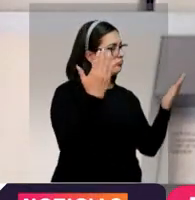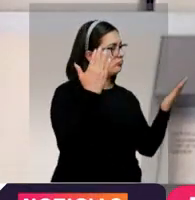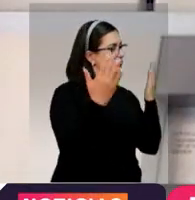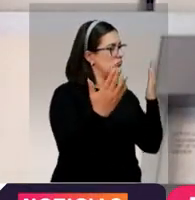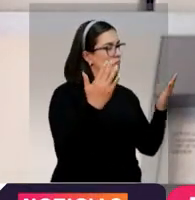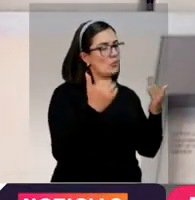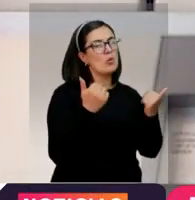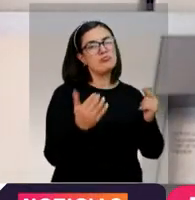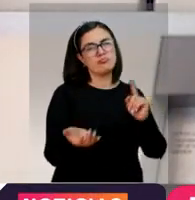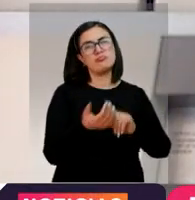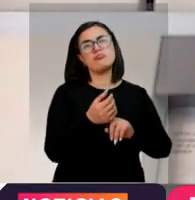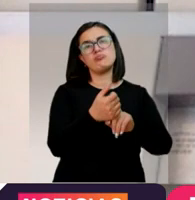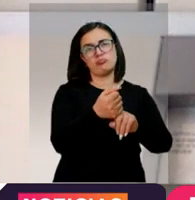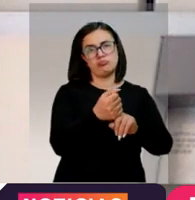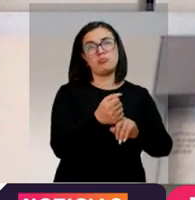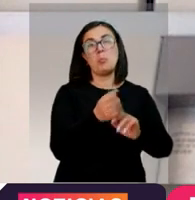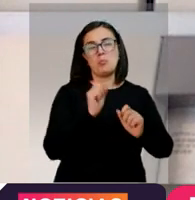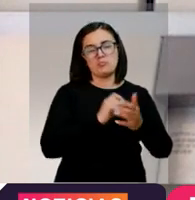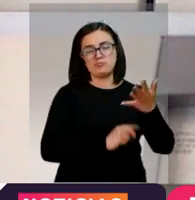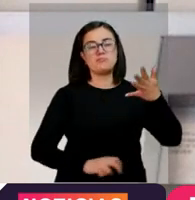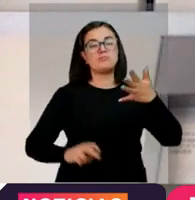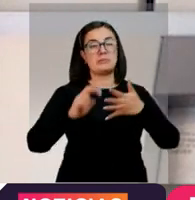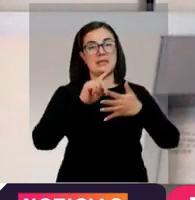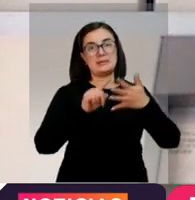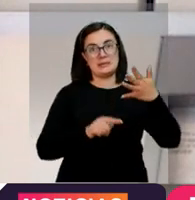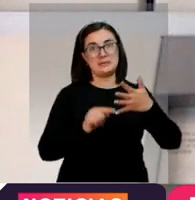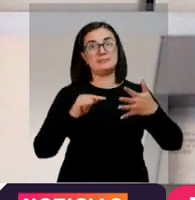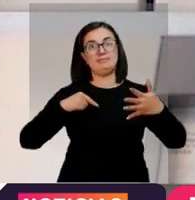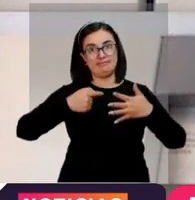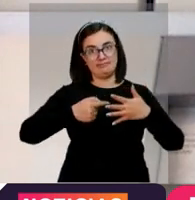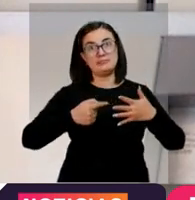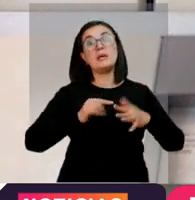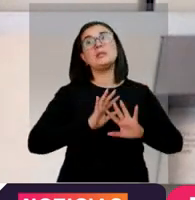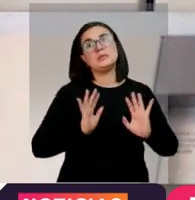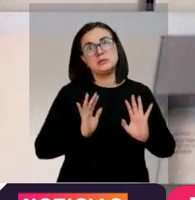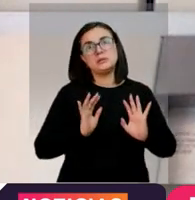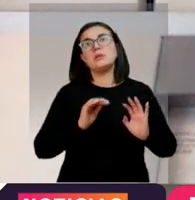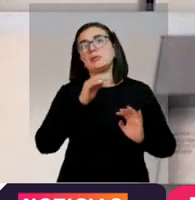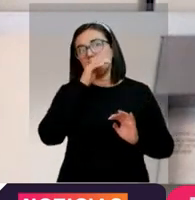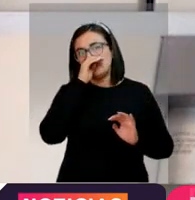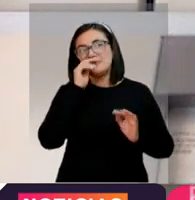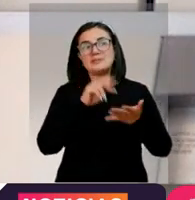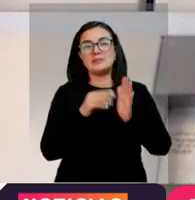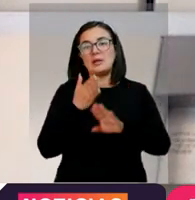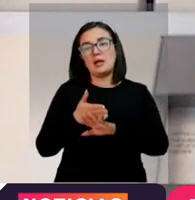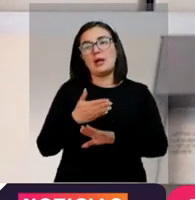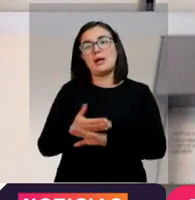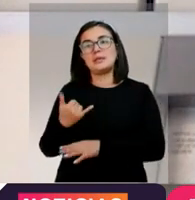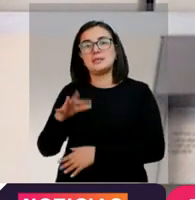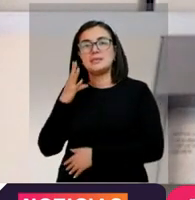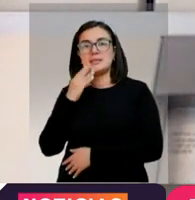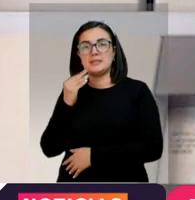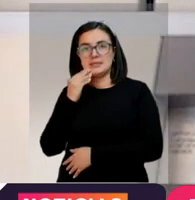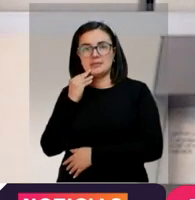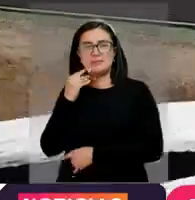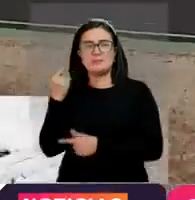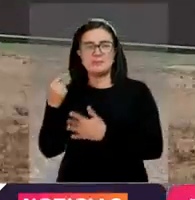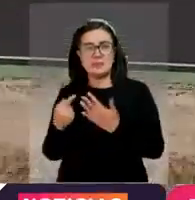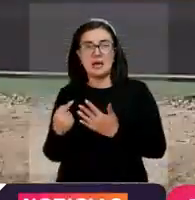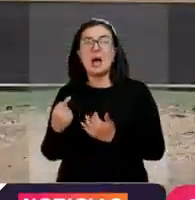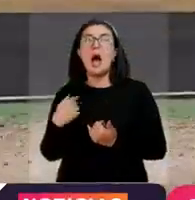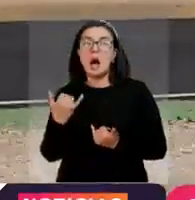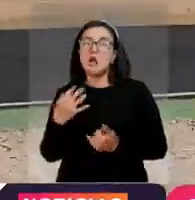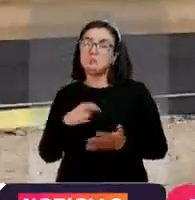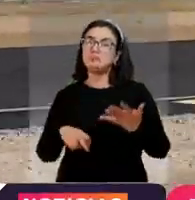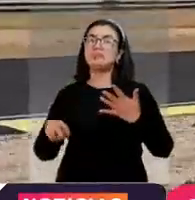por nuevos talentos 5 entonces eso quiere decir que ya tengo dada la experiencia que tenía antes de dictar el recorrido escoge un buen nivel